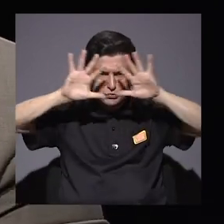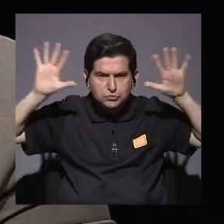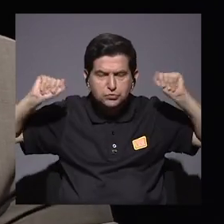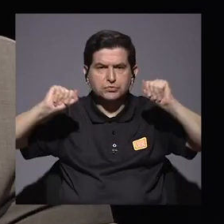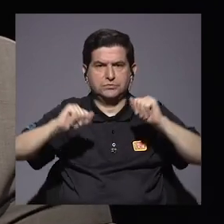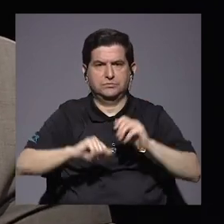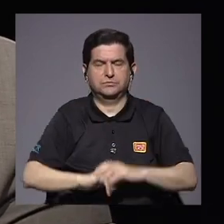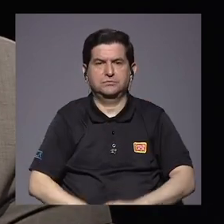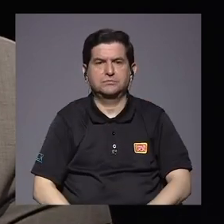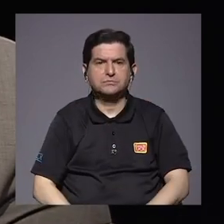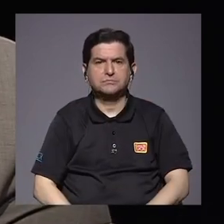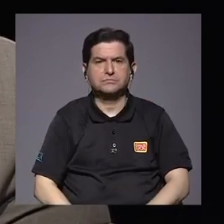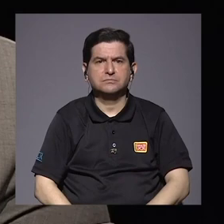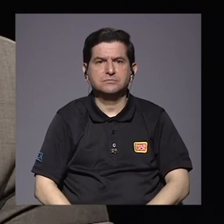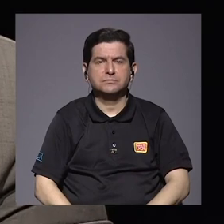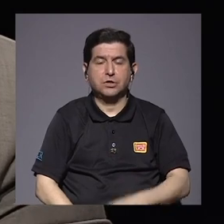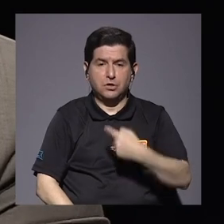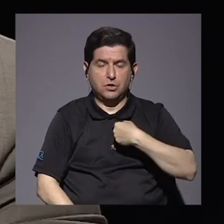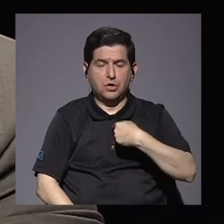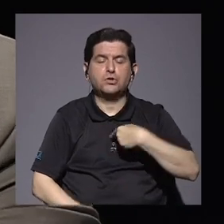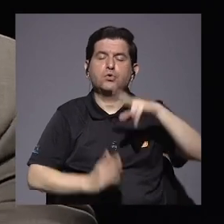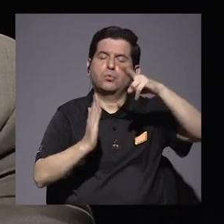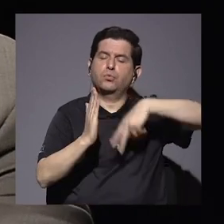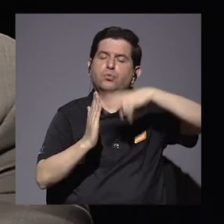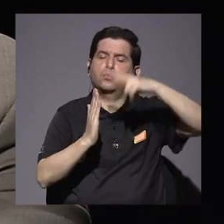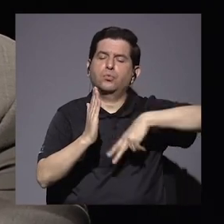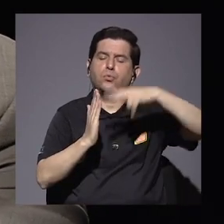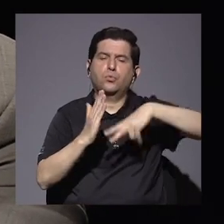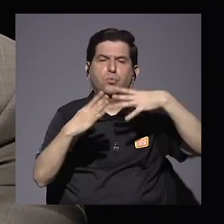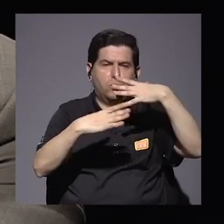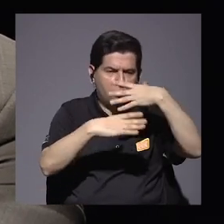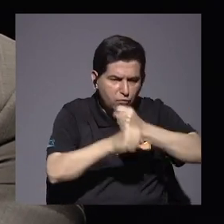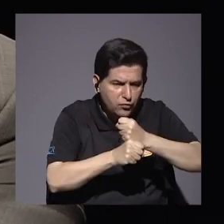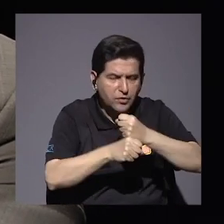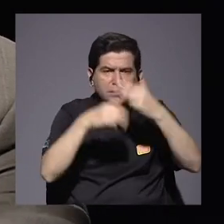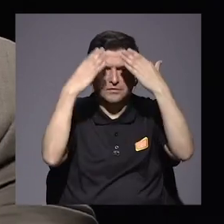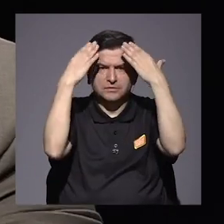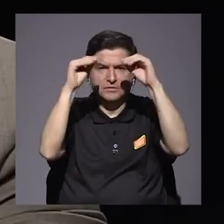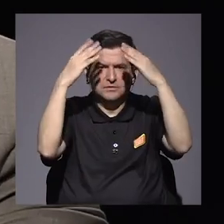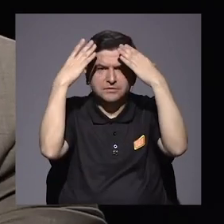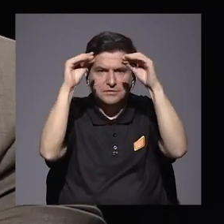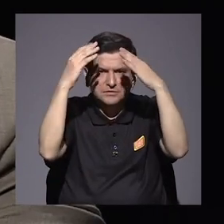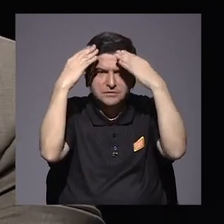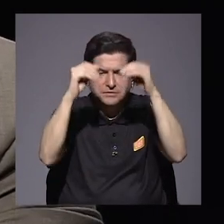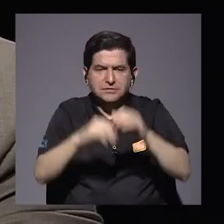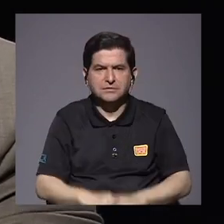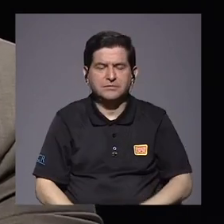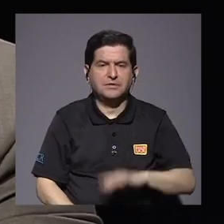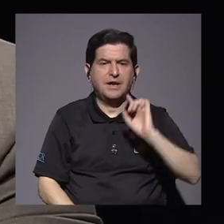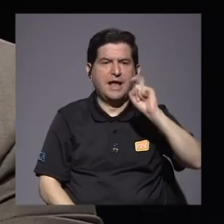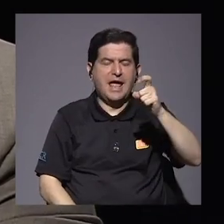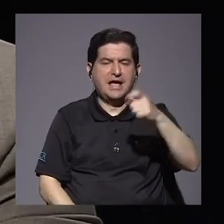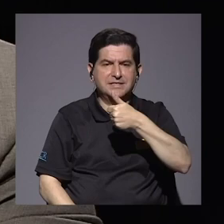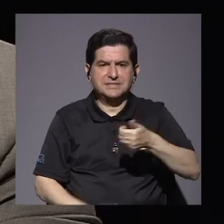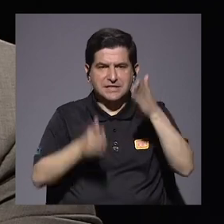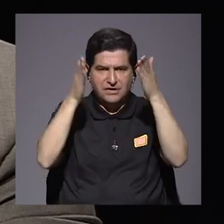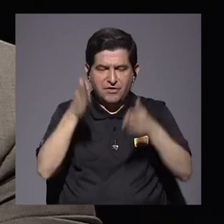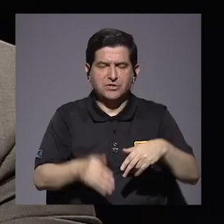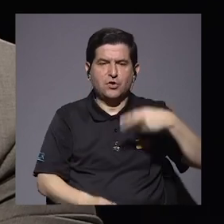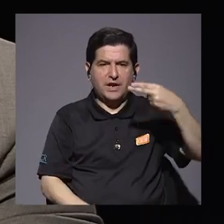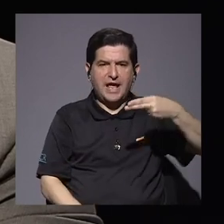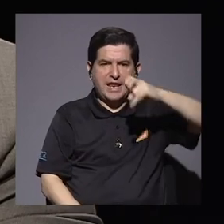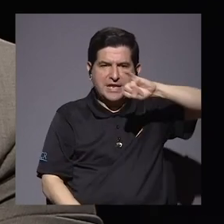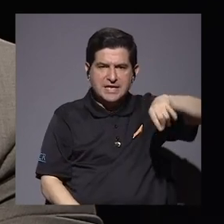transparencia, que yo diera lectura a una síntesis del informe del exrector Henning